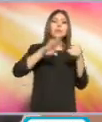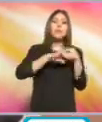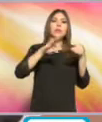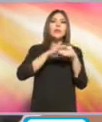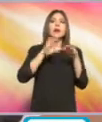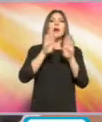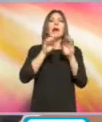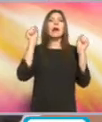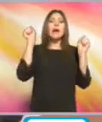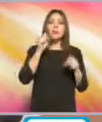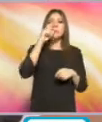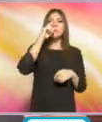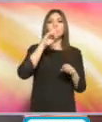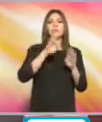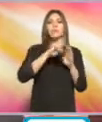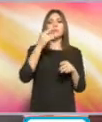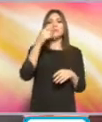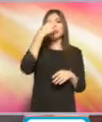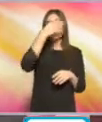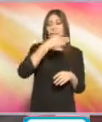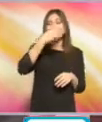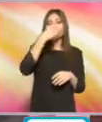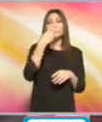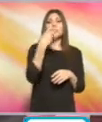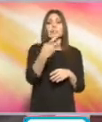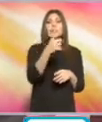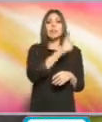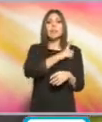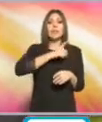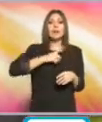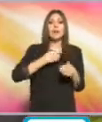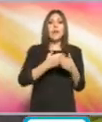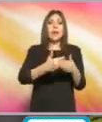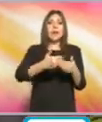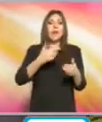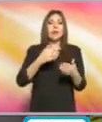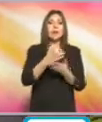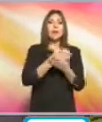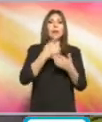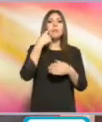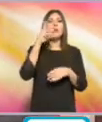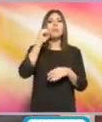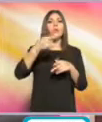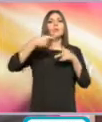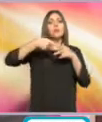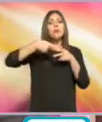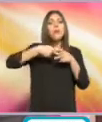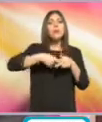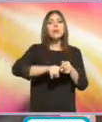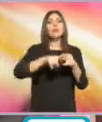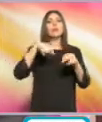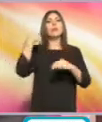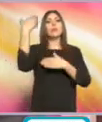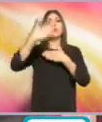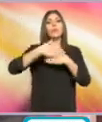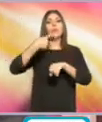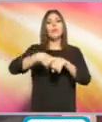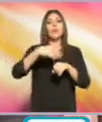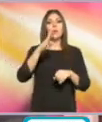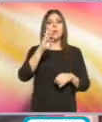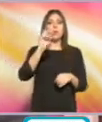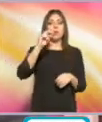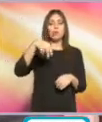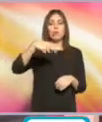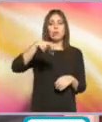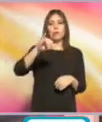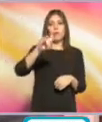para que no evolucione A una a un bronquitis. proceso ya bronquial. Es decir, entra por vías respiratorias superiores y puede ir bajando